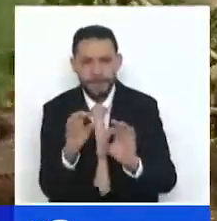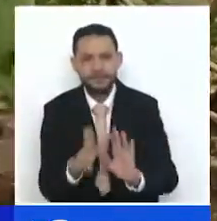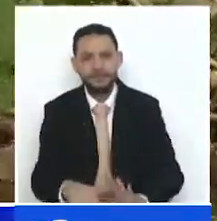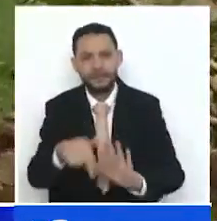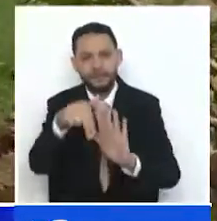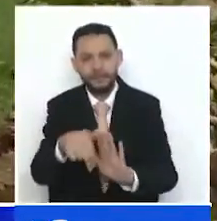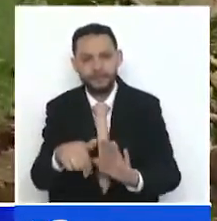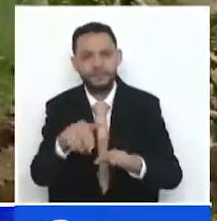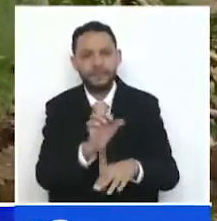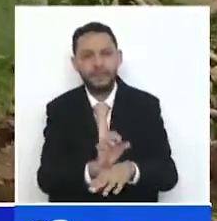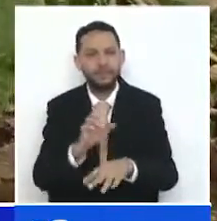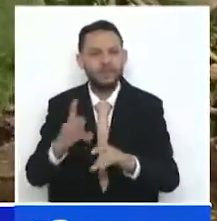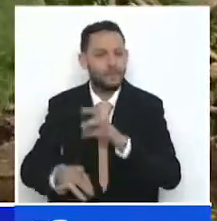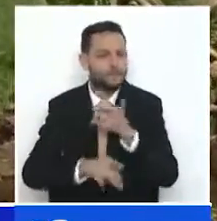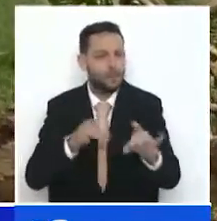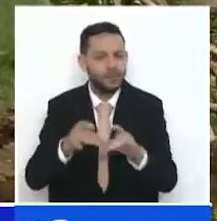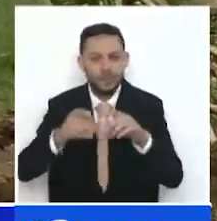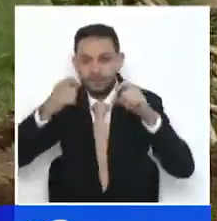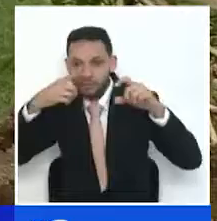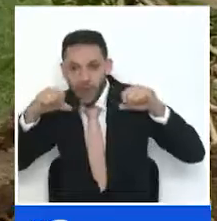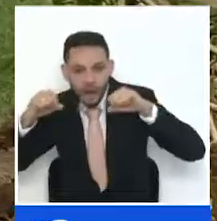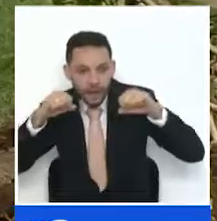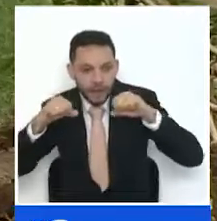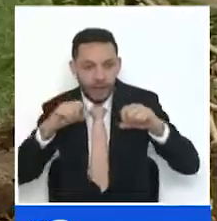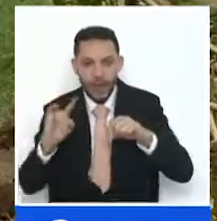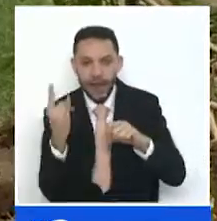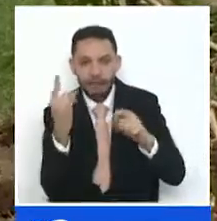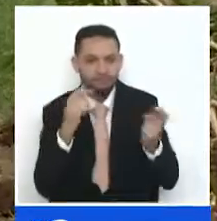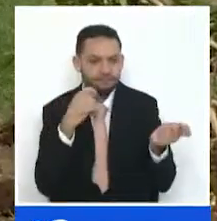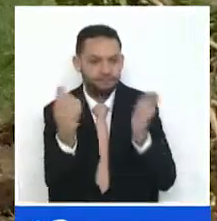para que la gente se mantenga alerta ante los cambios geológicos.